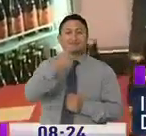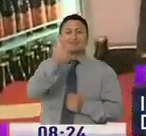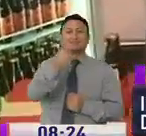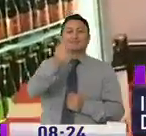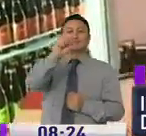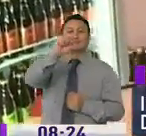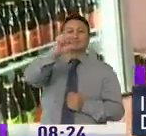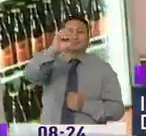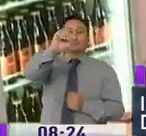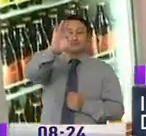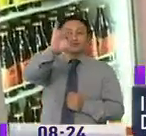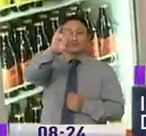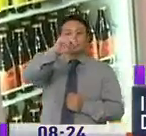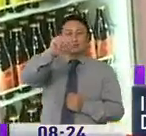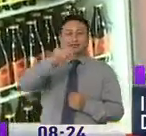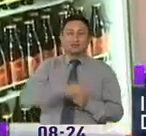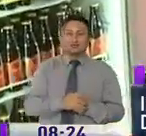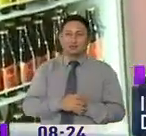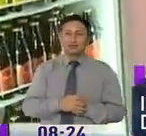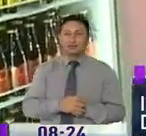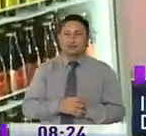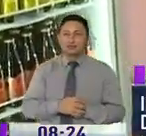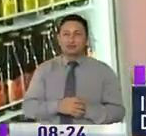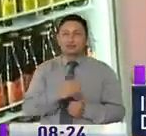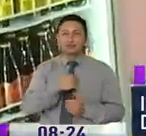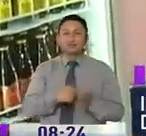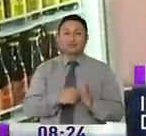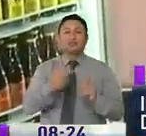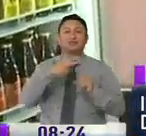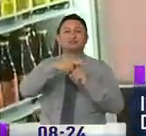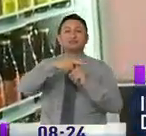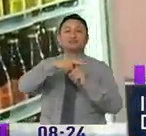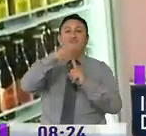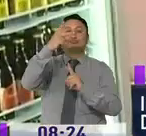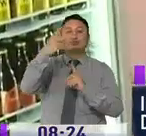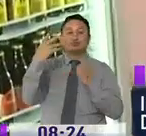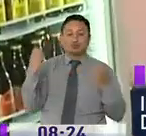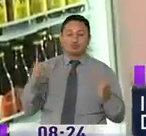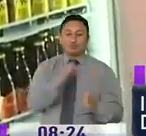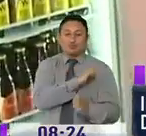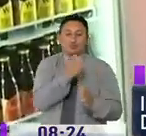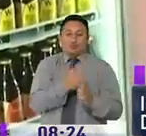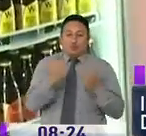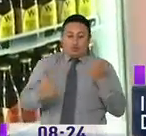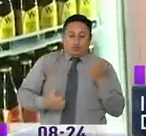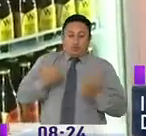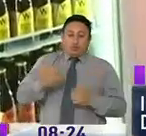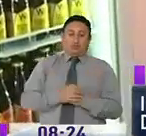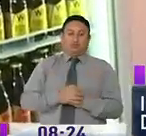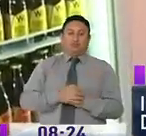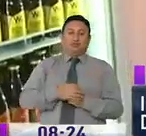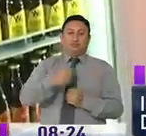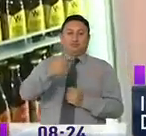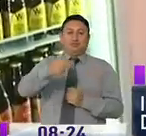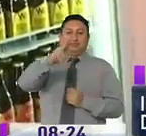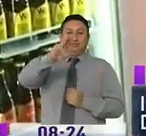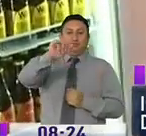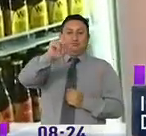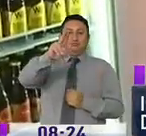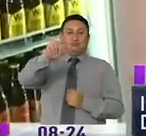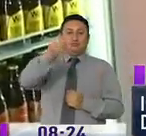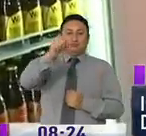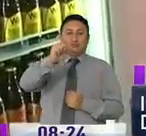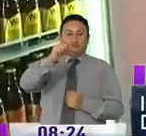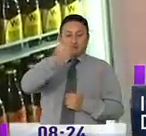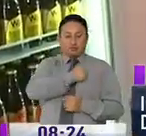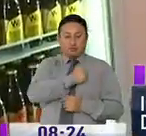Salazar. Nosotros ofrecemos sodas, gaseosas energéticas, hechas a base de guayusa e ingredientes naturales que